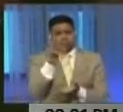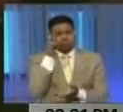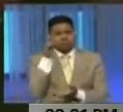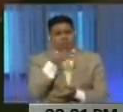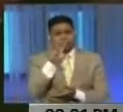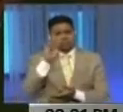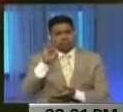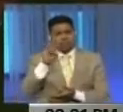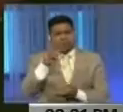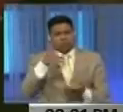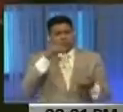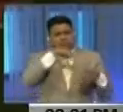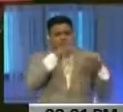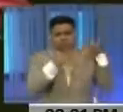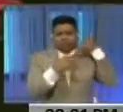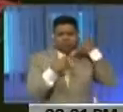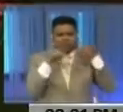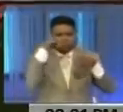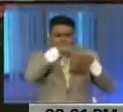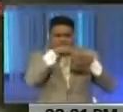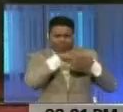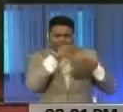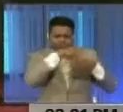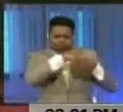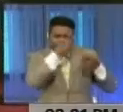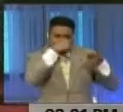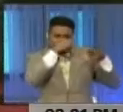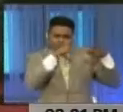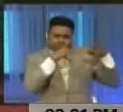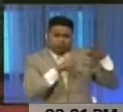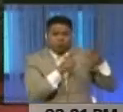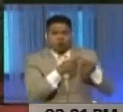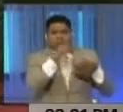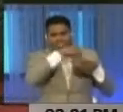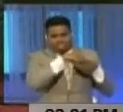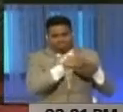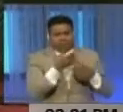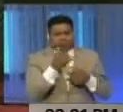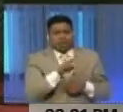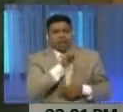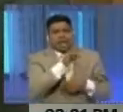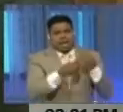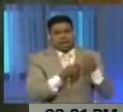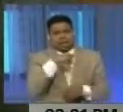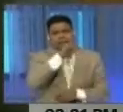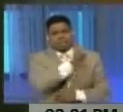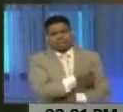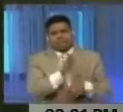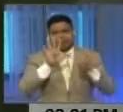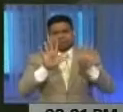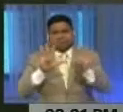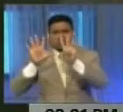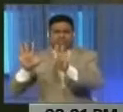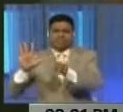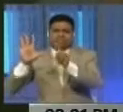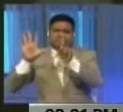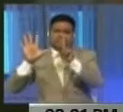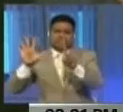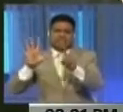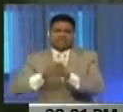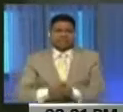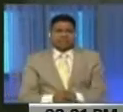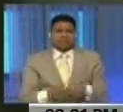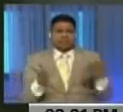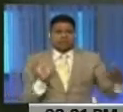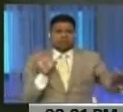tantalio niobio, coltán, constituida en el año de 1996. Afridiam posee una alianza con la